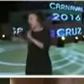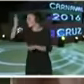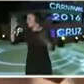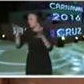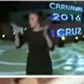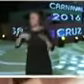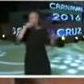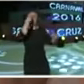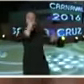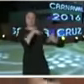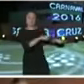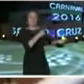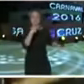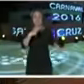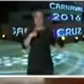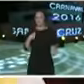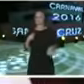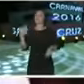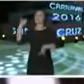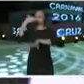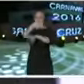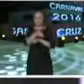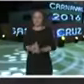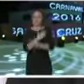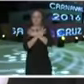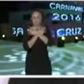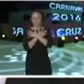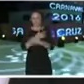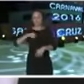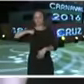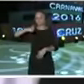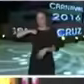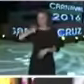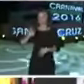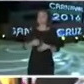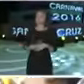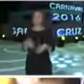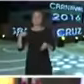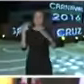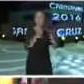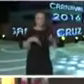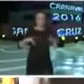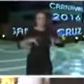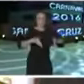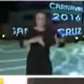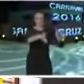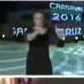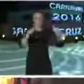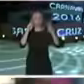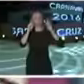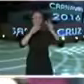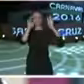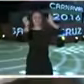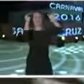Tú sabrás, me dijo, y llegamos a la residencia. Bebé bolsillo yo me hundo.